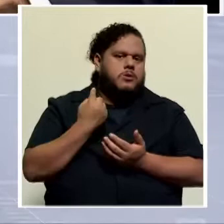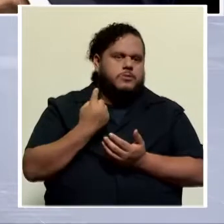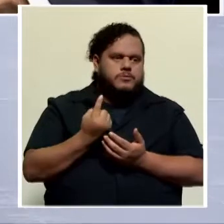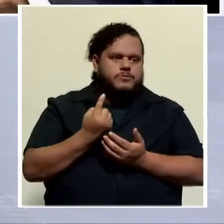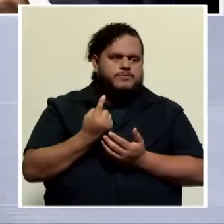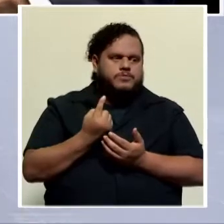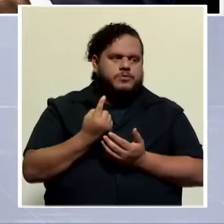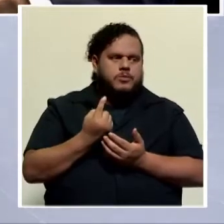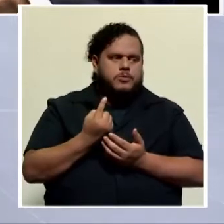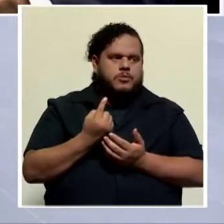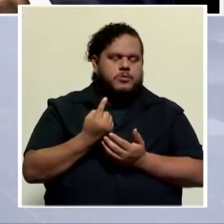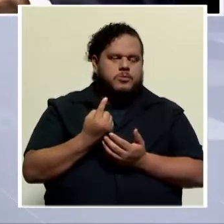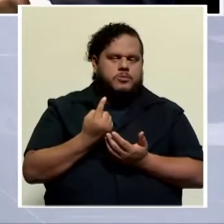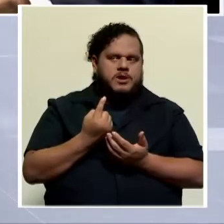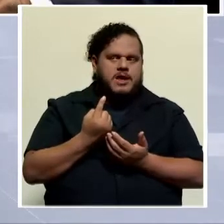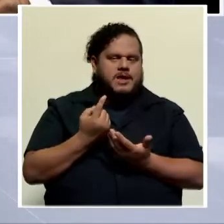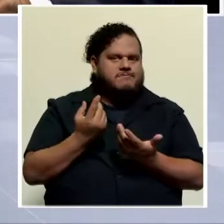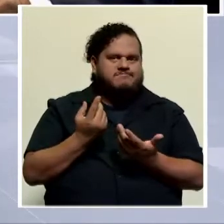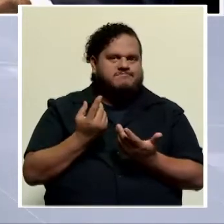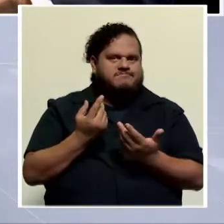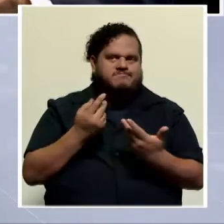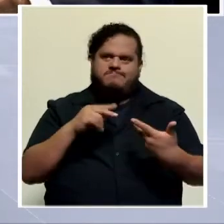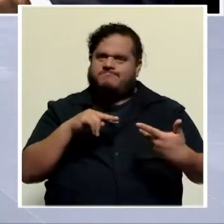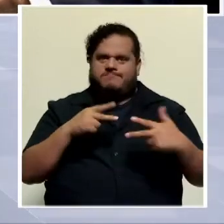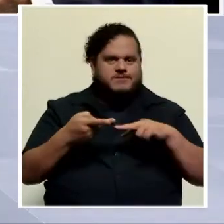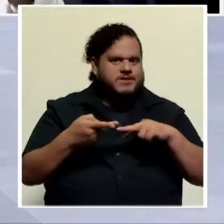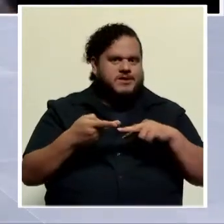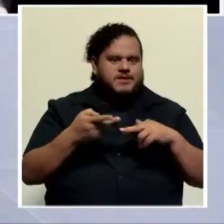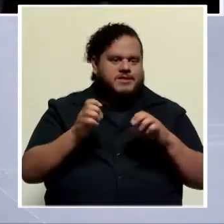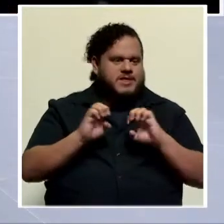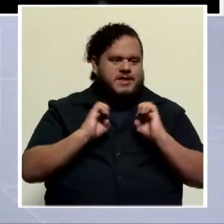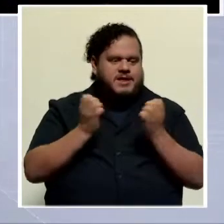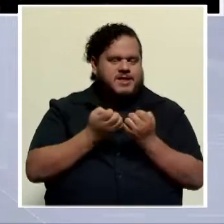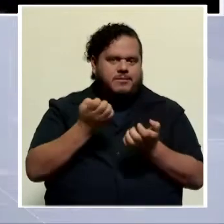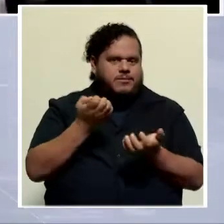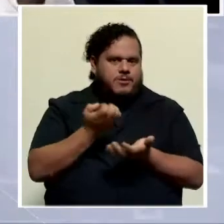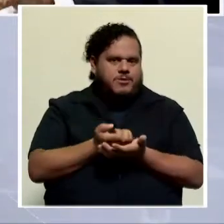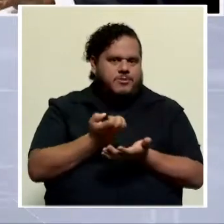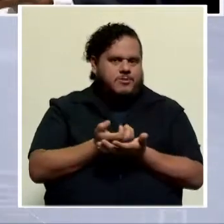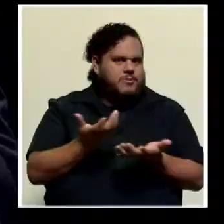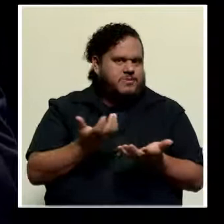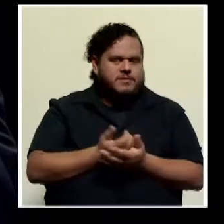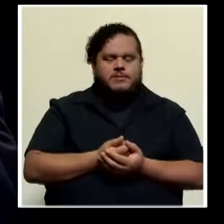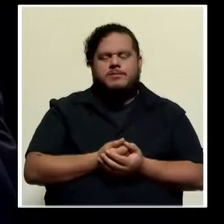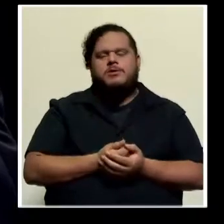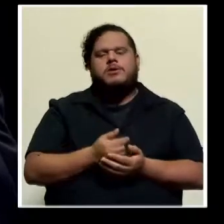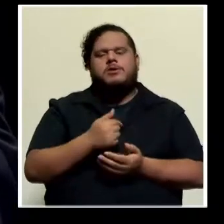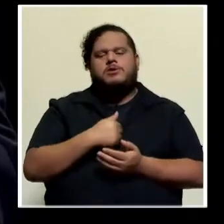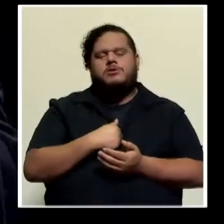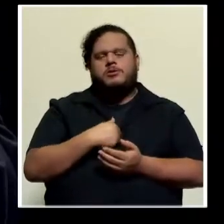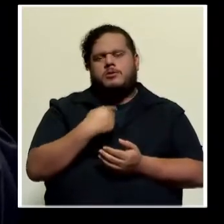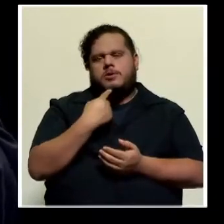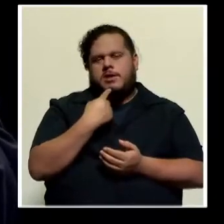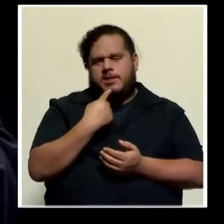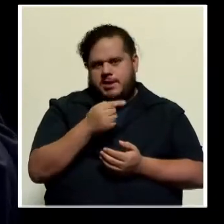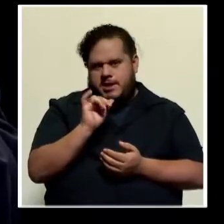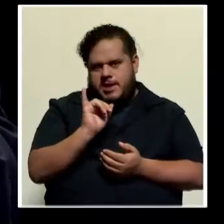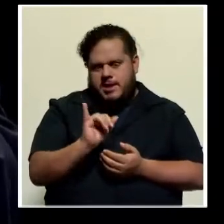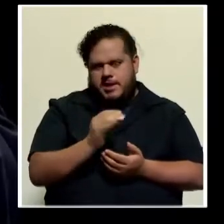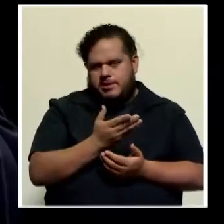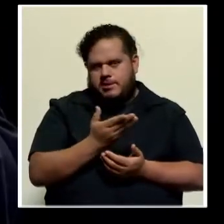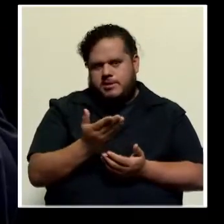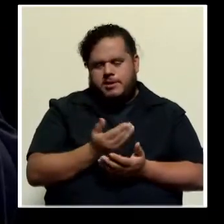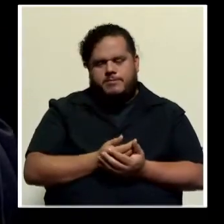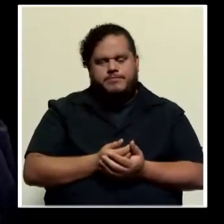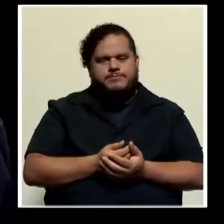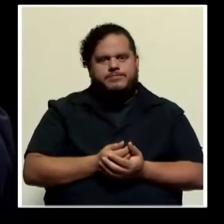una disonancia en pleno anuncio del equipo económico. Bueno, ahí yo lo que destacaría, Vilma, es que